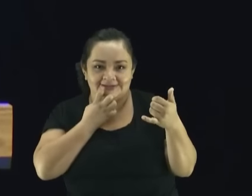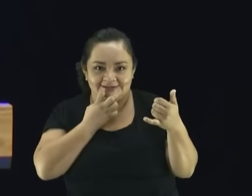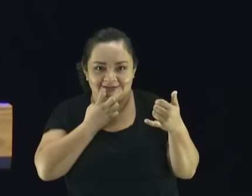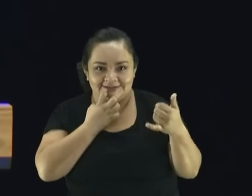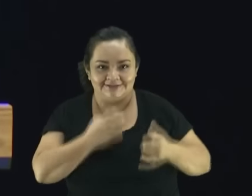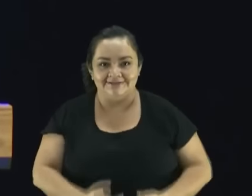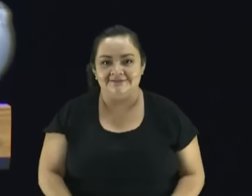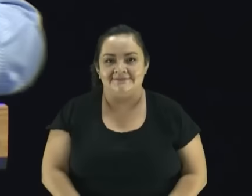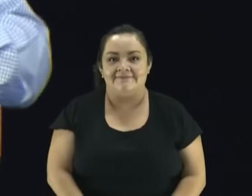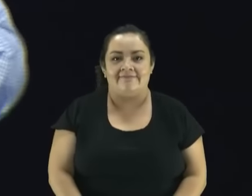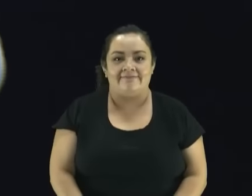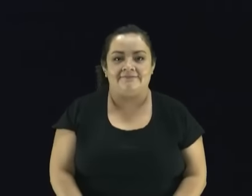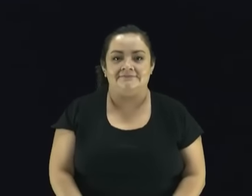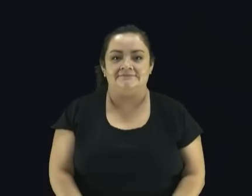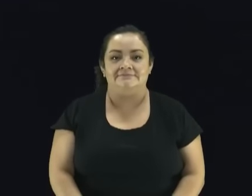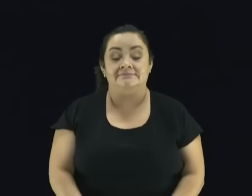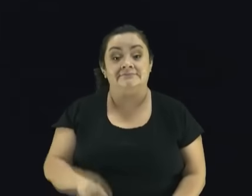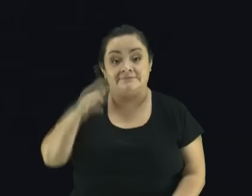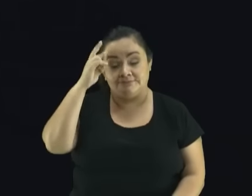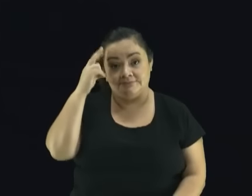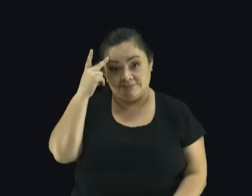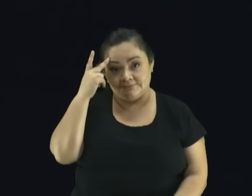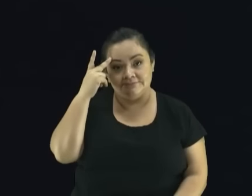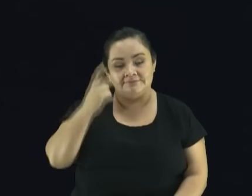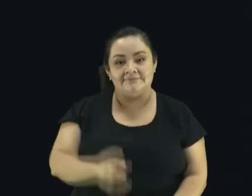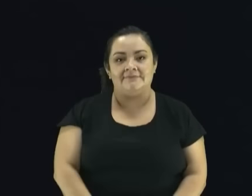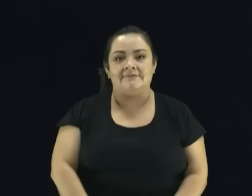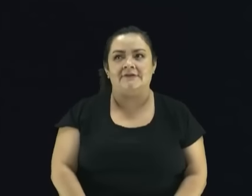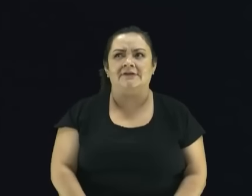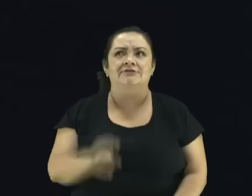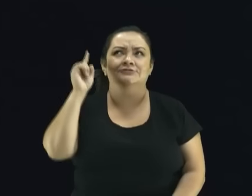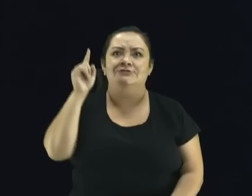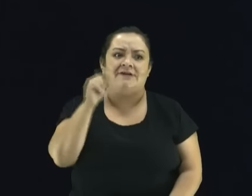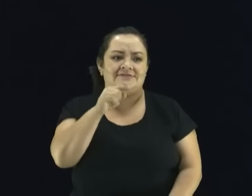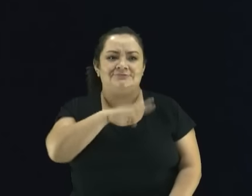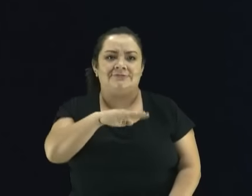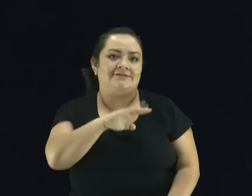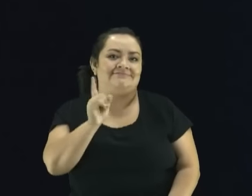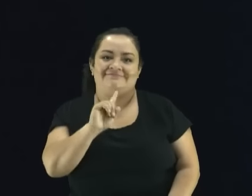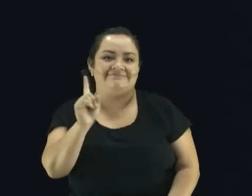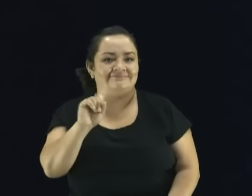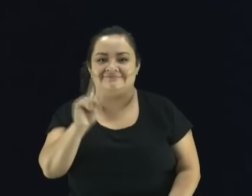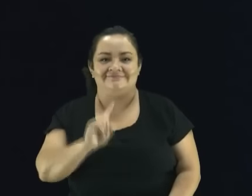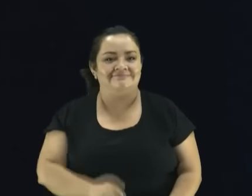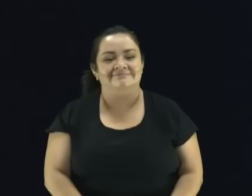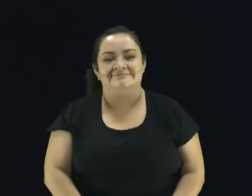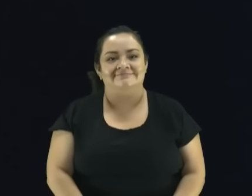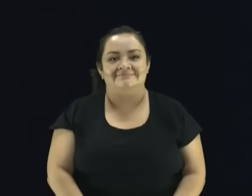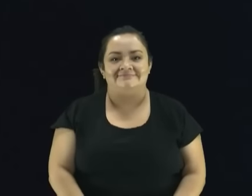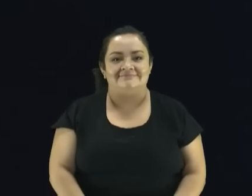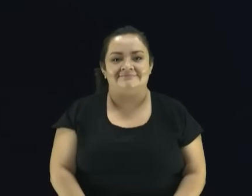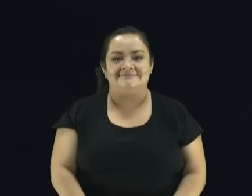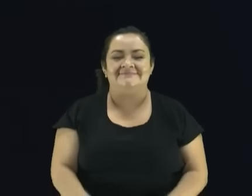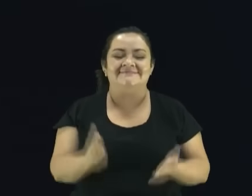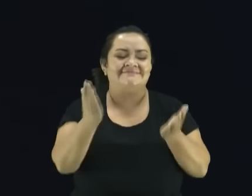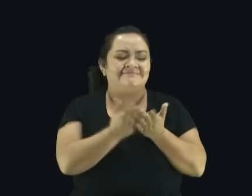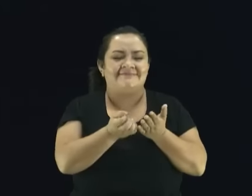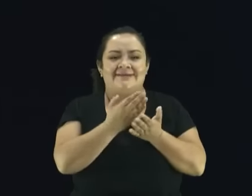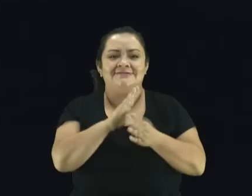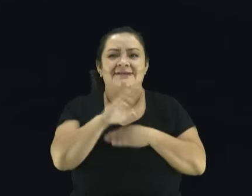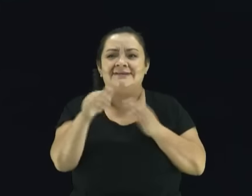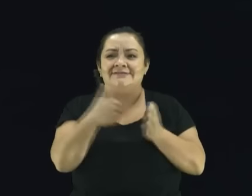saborea Qué te está diciendo el señor que no perteneces ahí hermano no dice la palabra que si